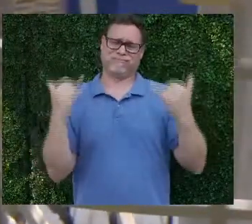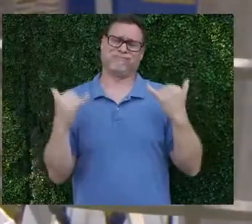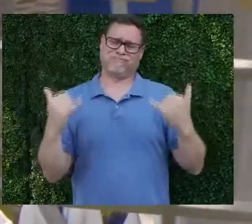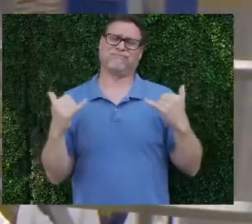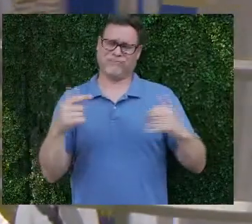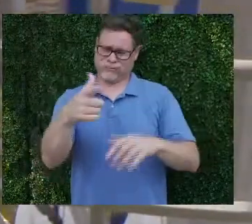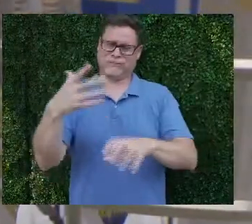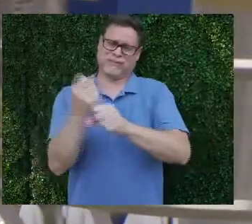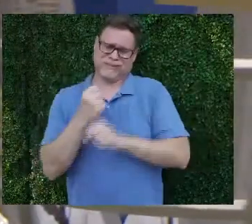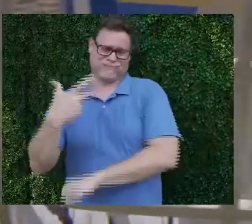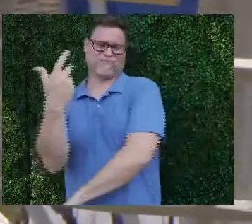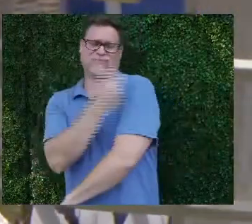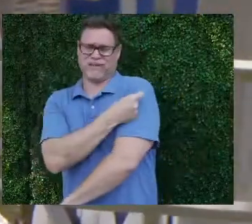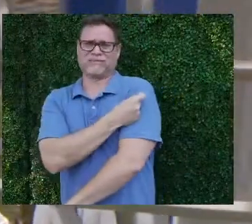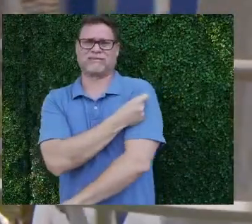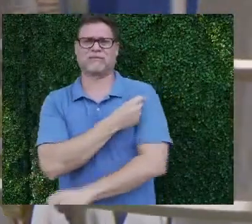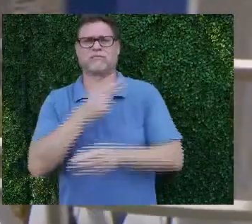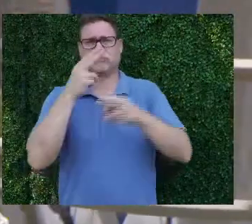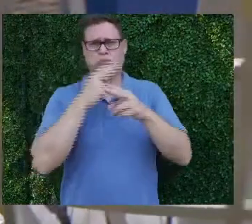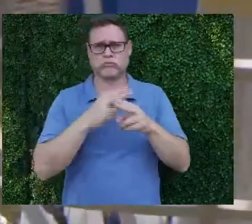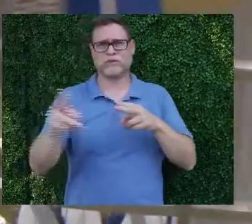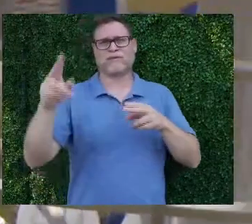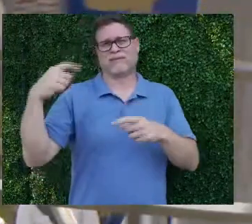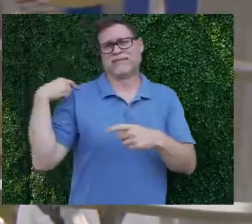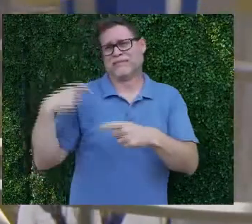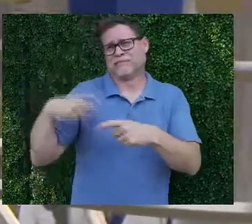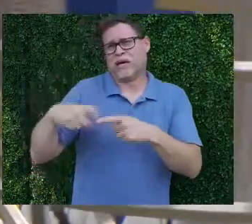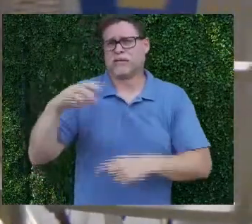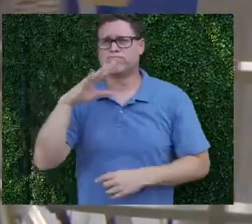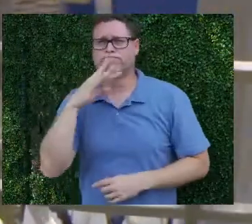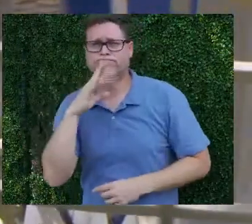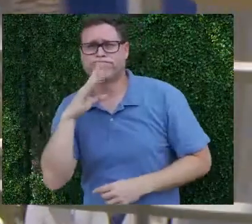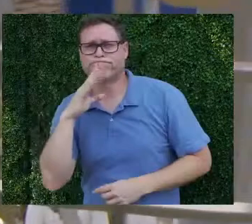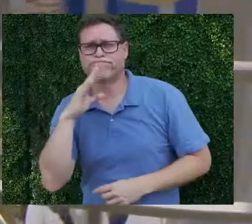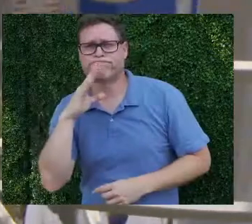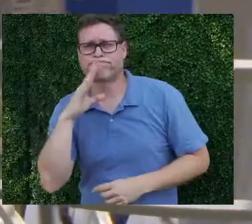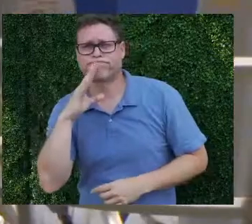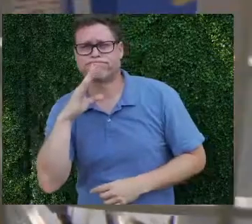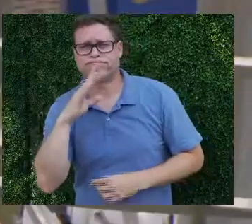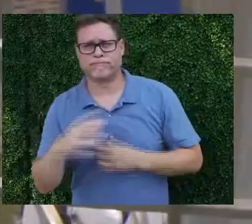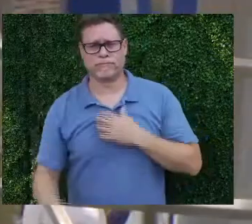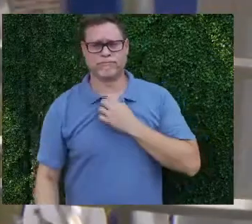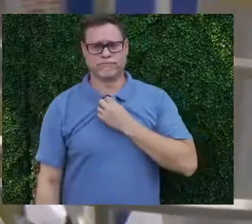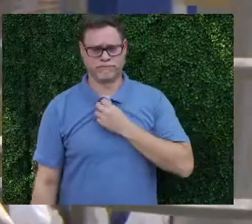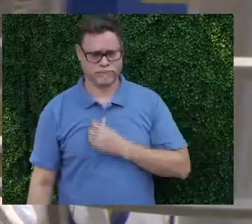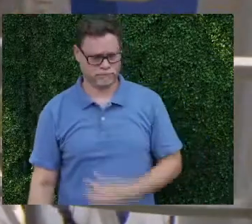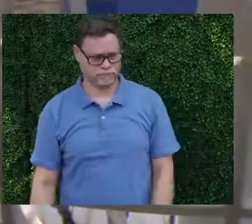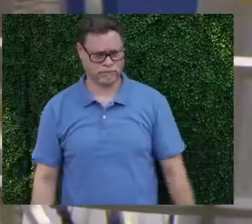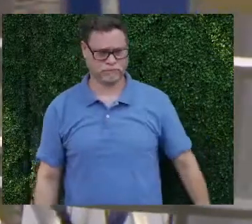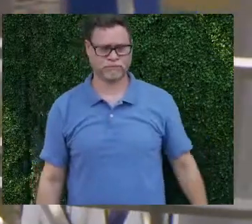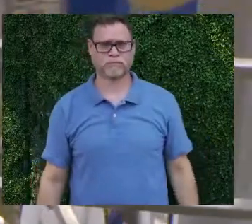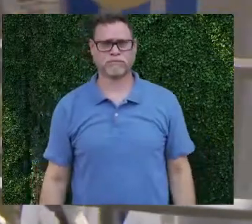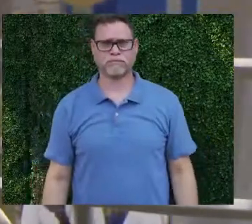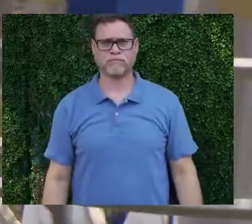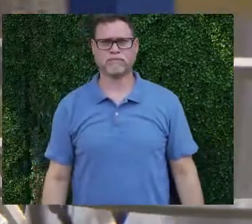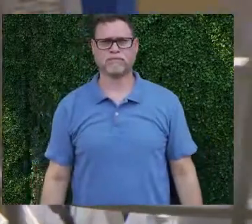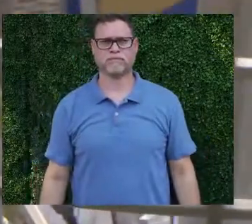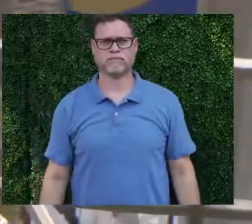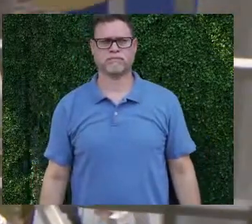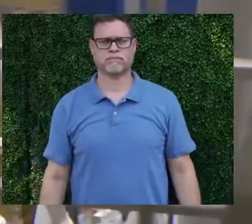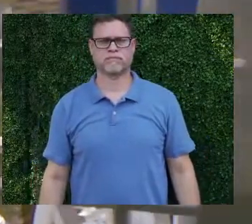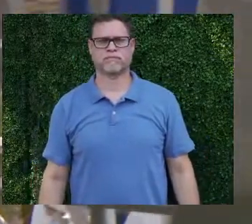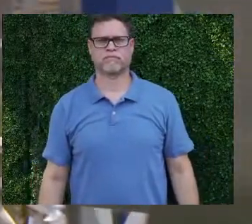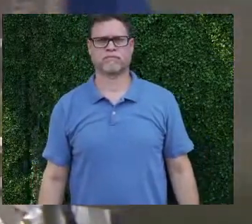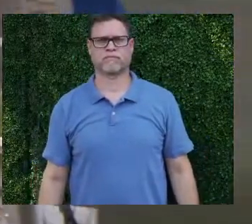get vaccinated. So briefly, in Spanish, nomás quiero decir que es un placer estar aquí hoy día con el gobernador, con todos